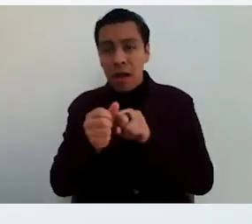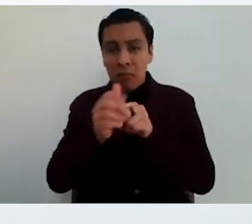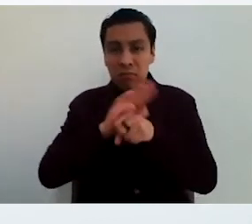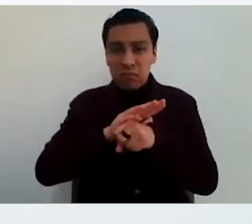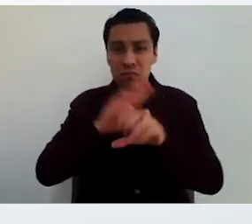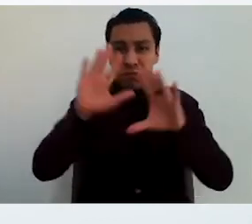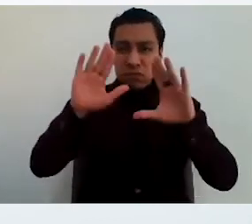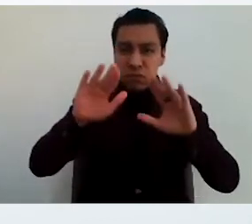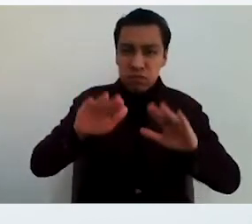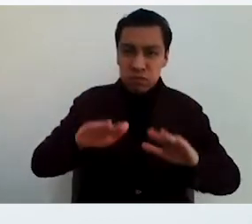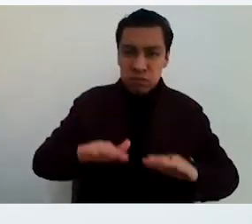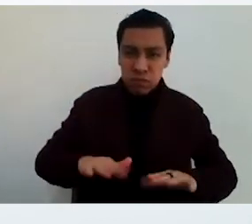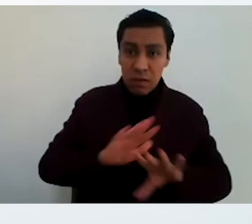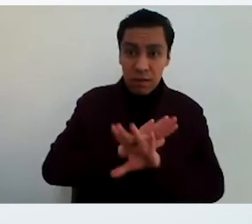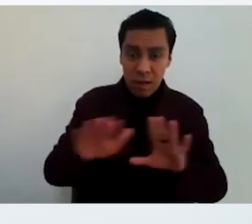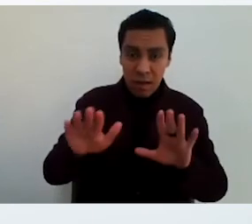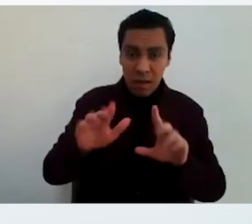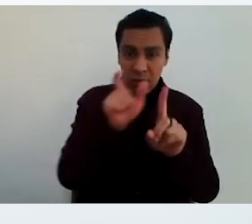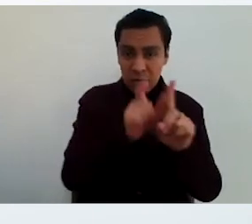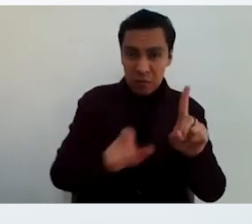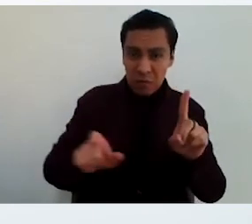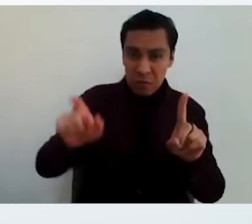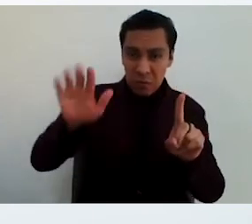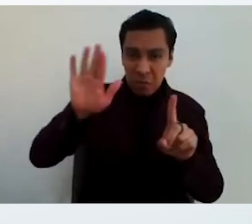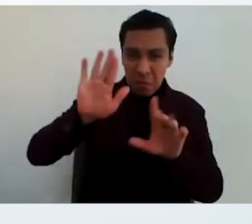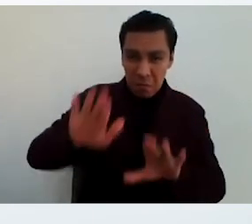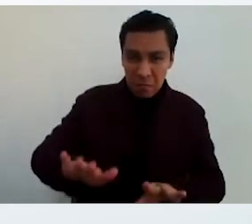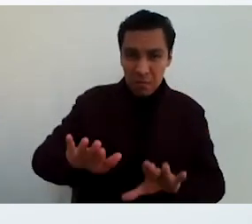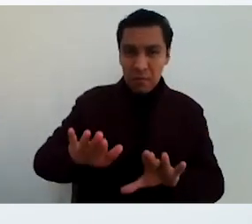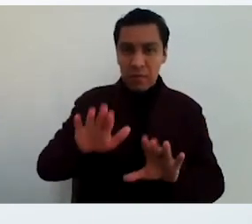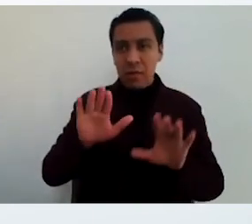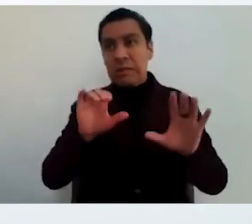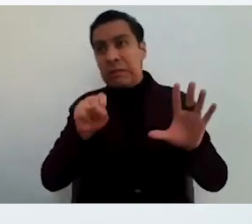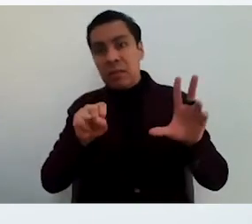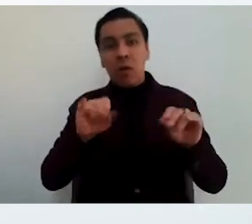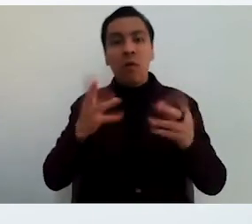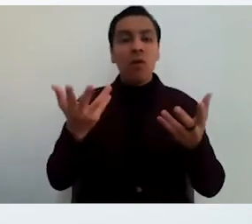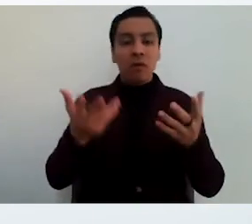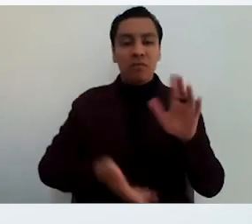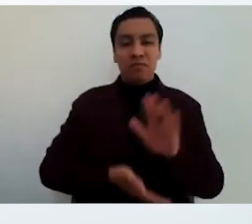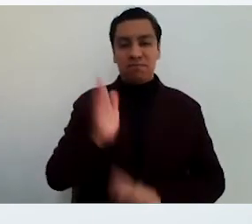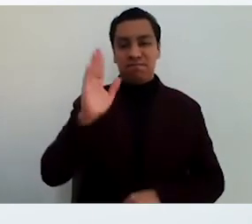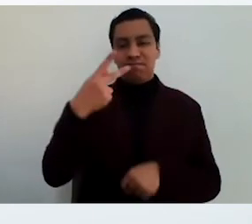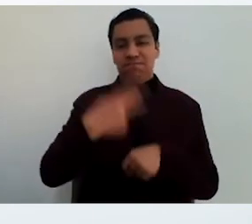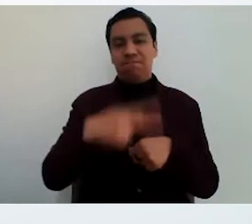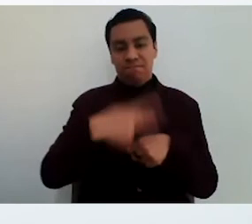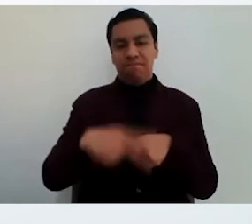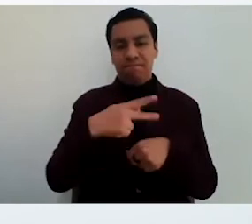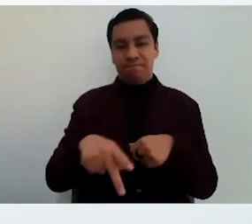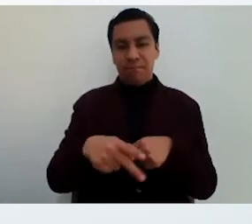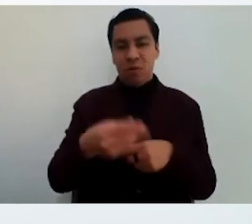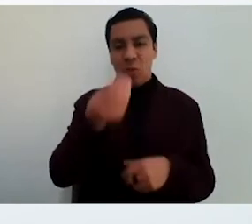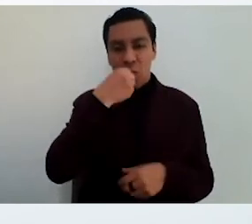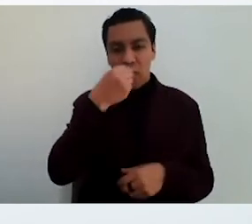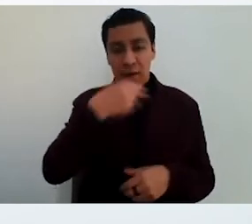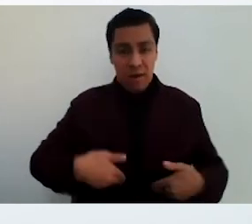los riesgos de contagio o se establezcan medidas de protección efectivas. Yo recuerdo en